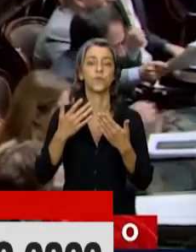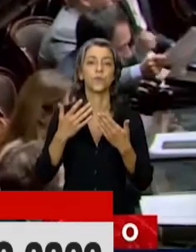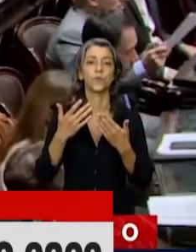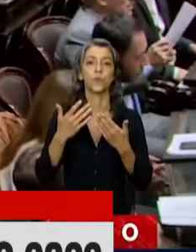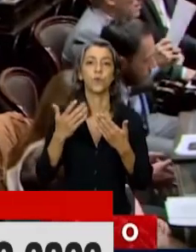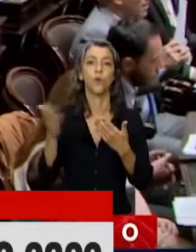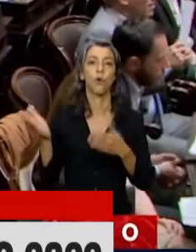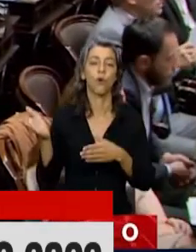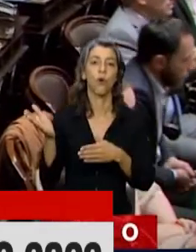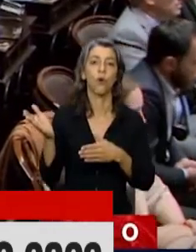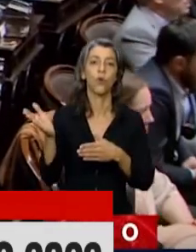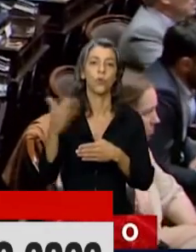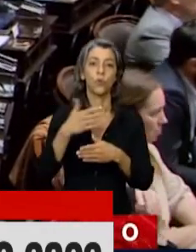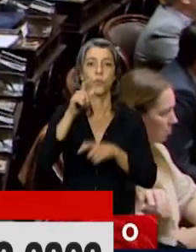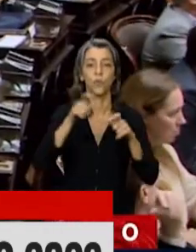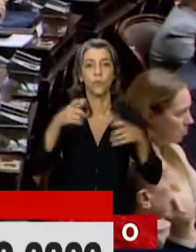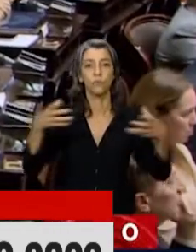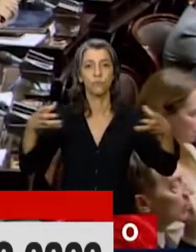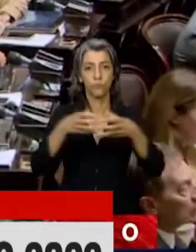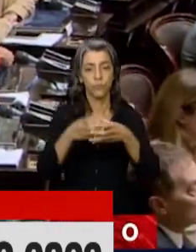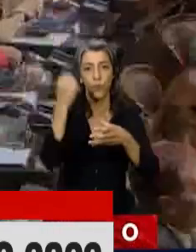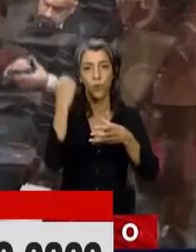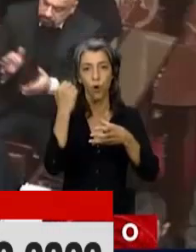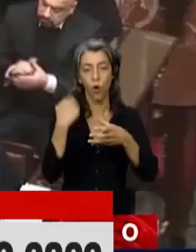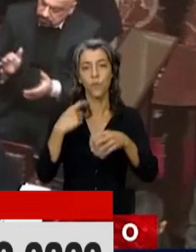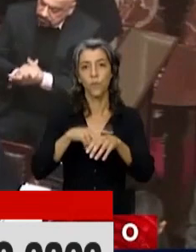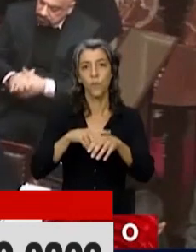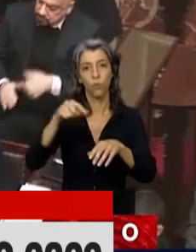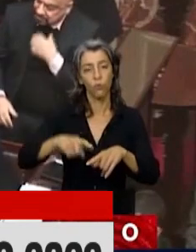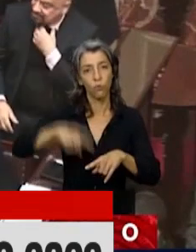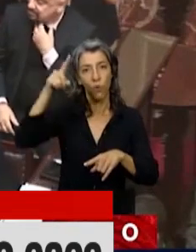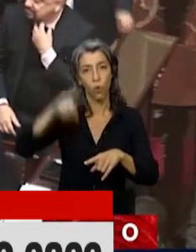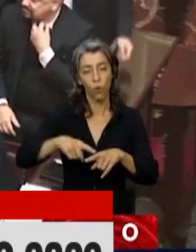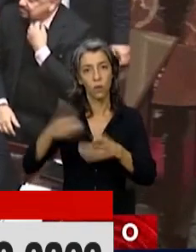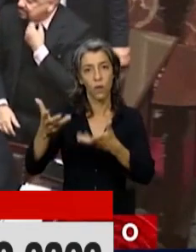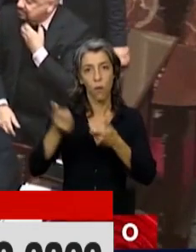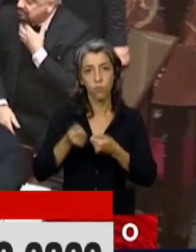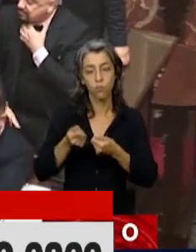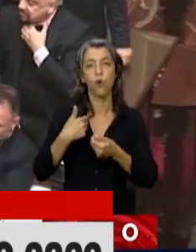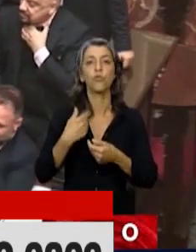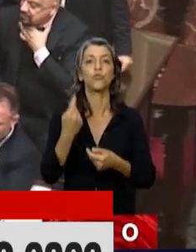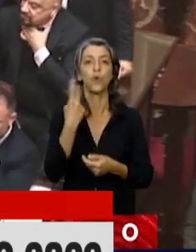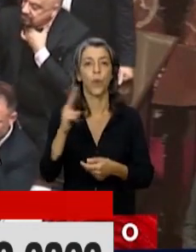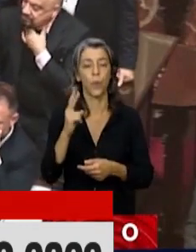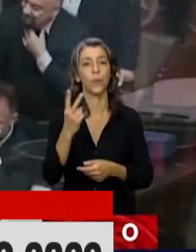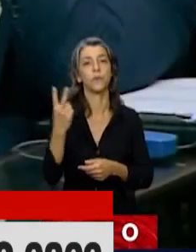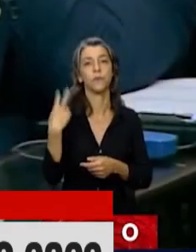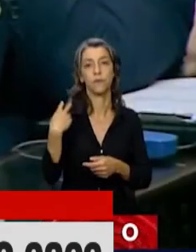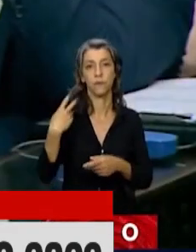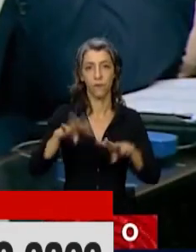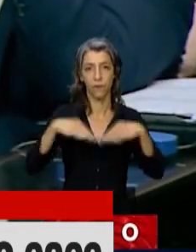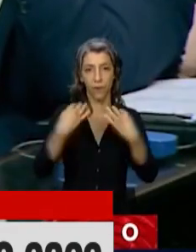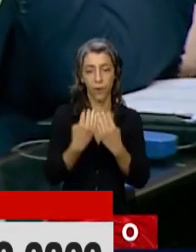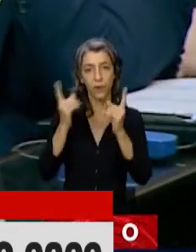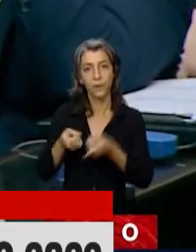de quienes reciben un ingreso fijo. Es decir, no están defendiéndose contra una discriminación los